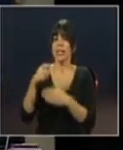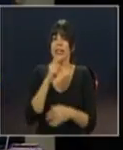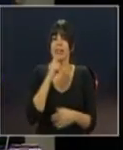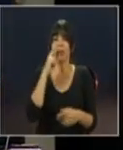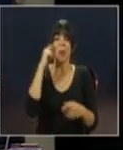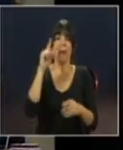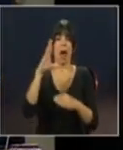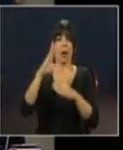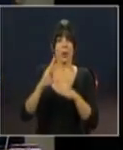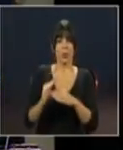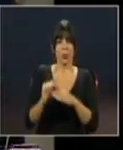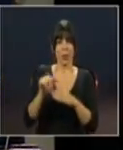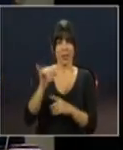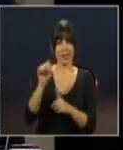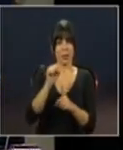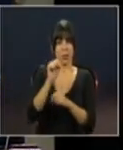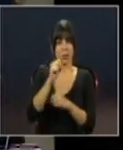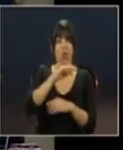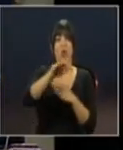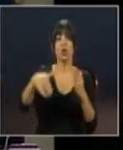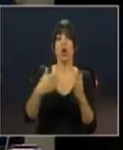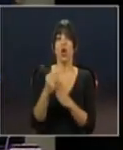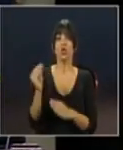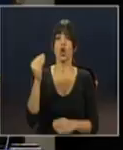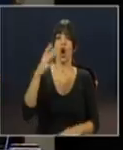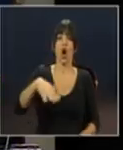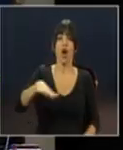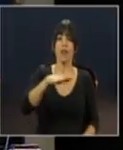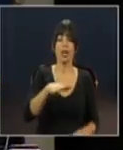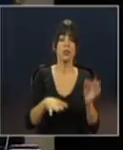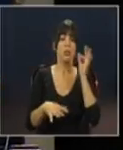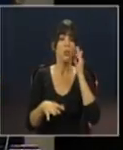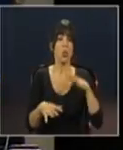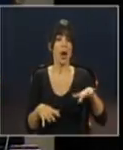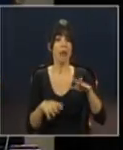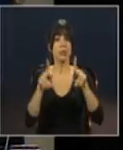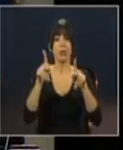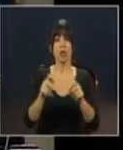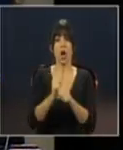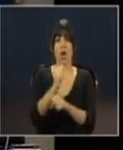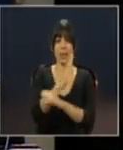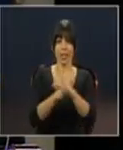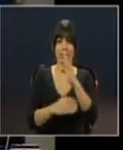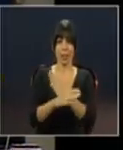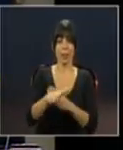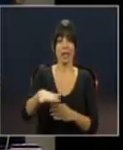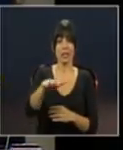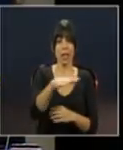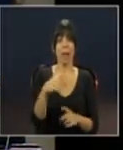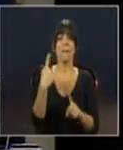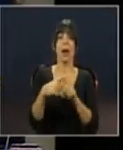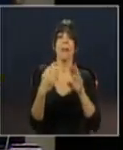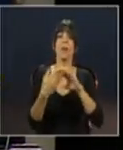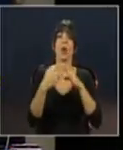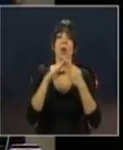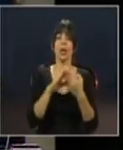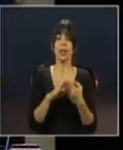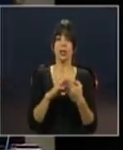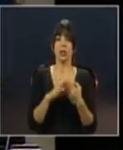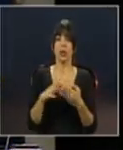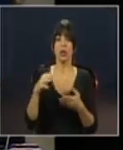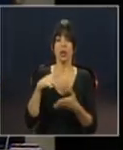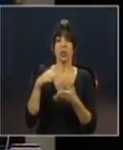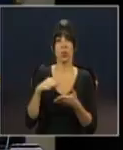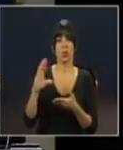este fenómeno en las y los jóvenes, las mujeres, las personas con discapacidad y la población de menor